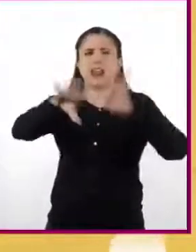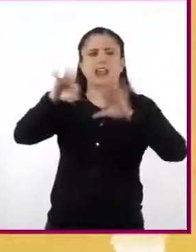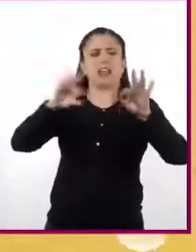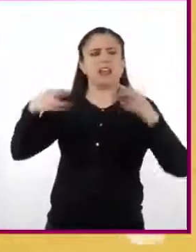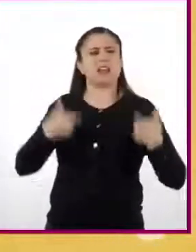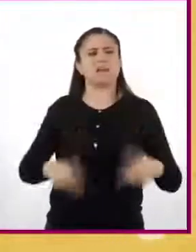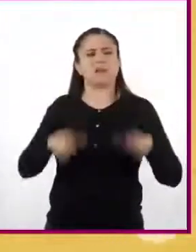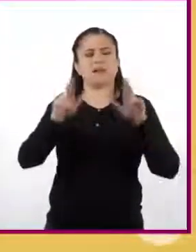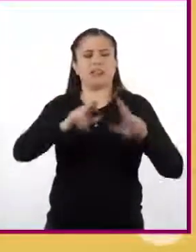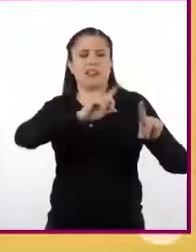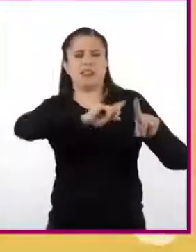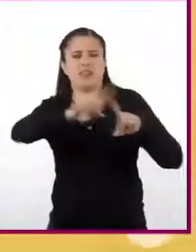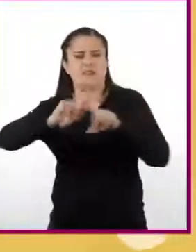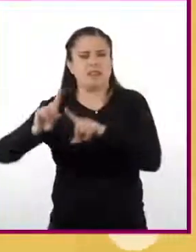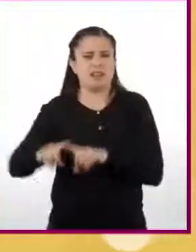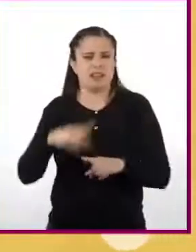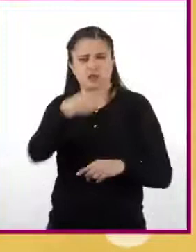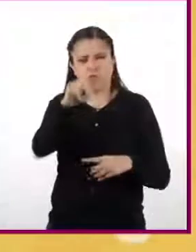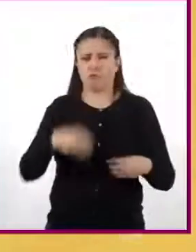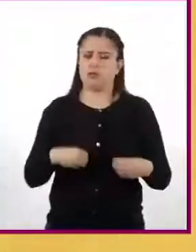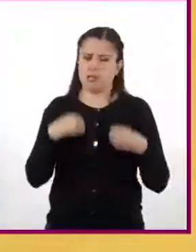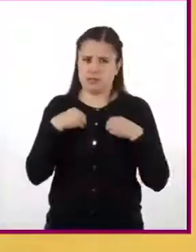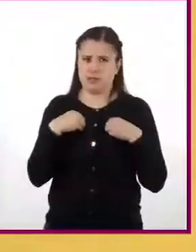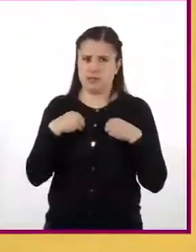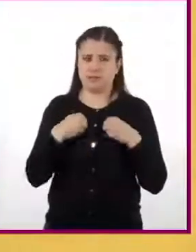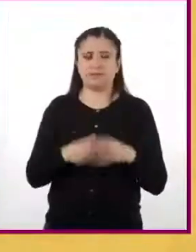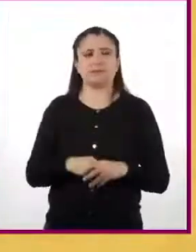representantes en distintos ámbitos de su vida?